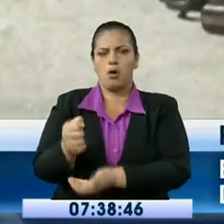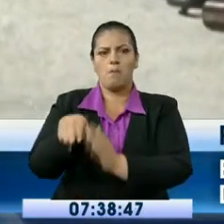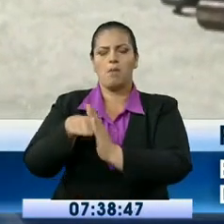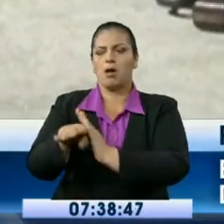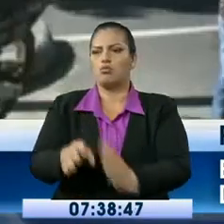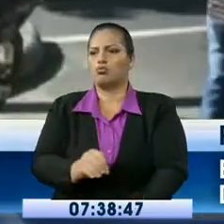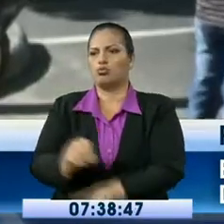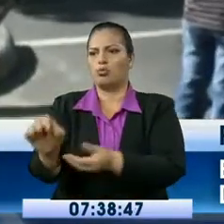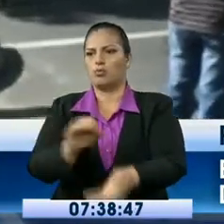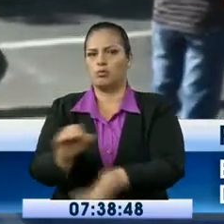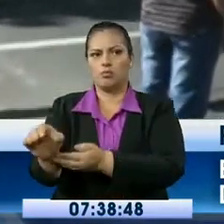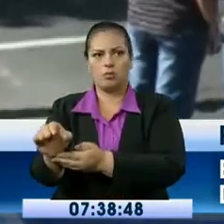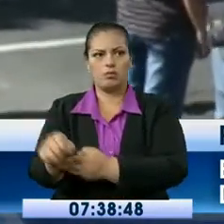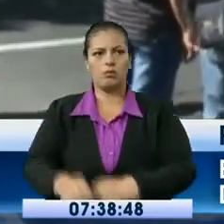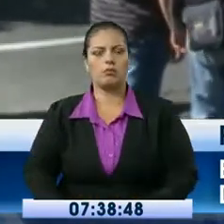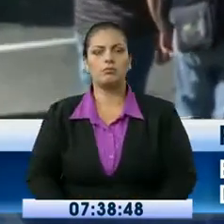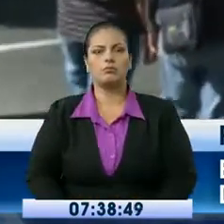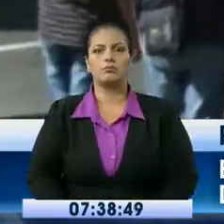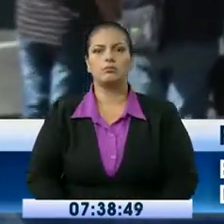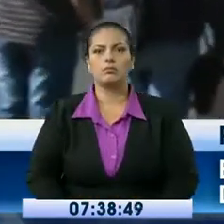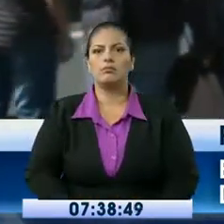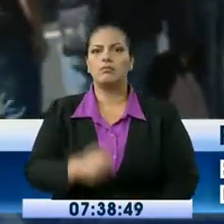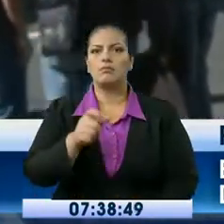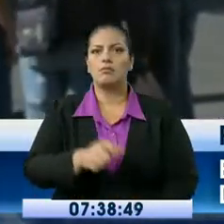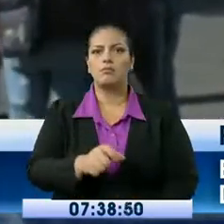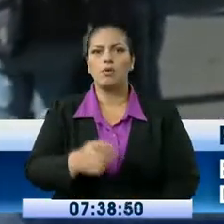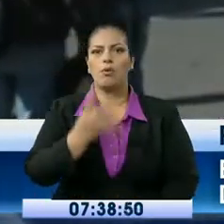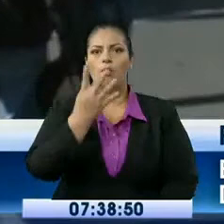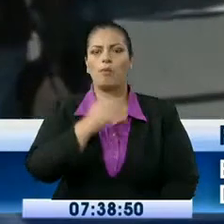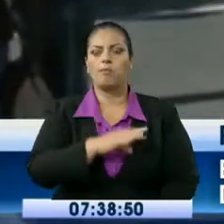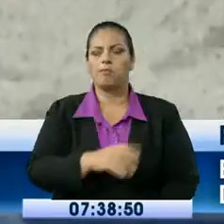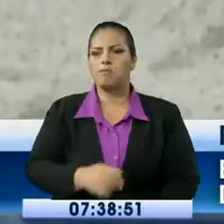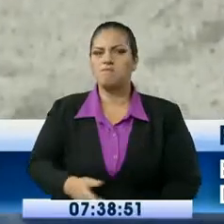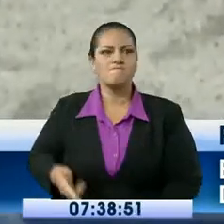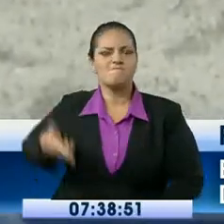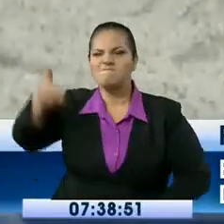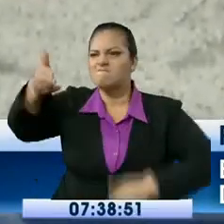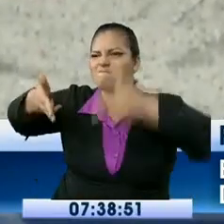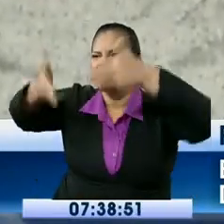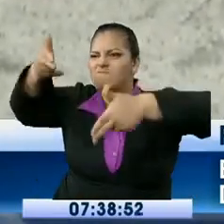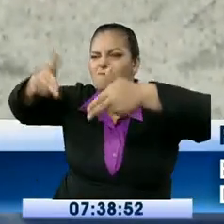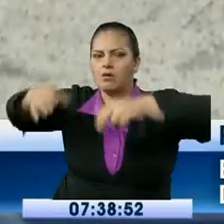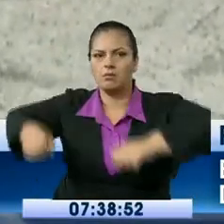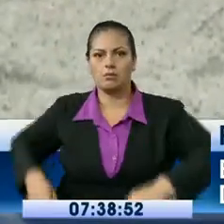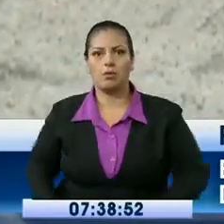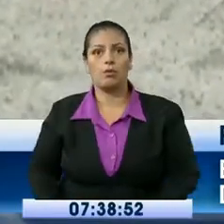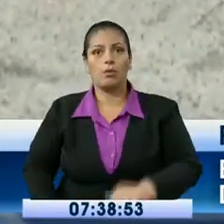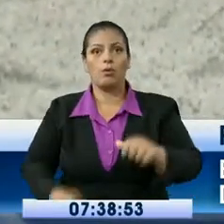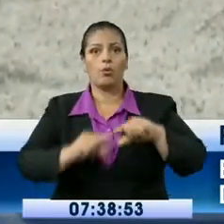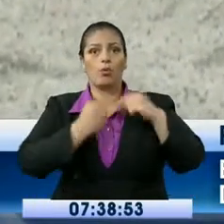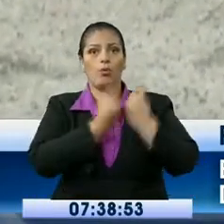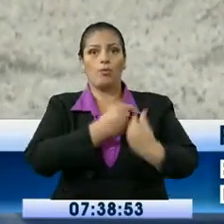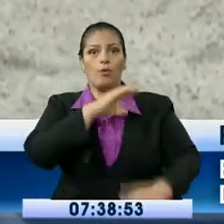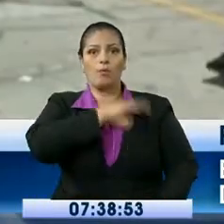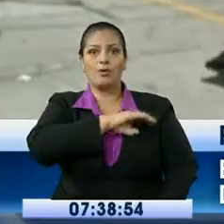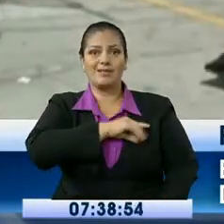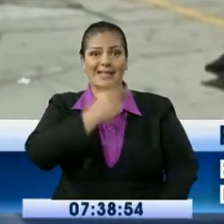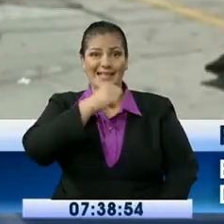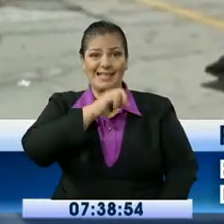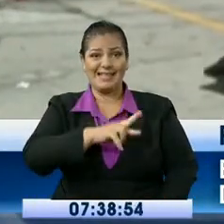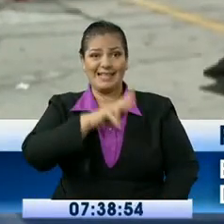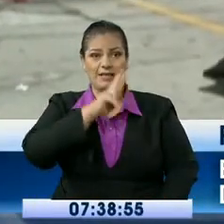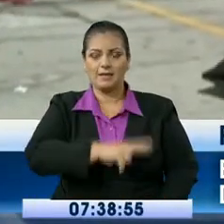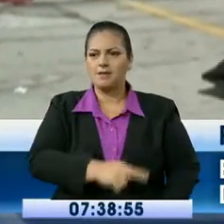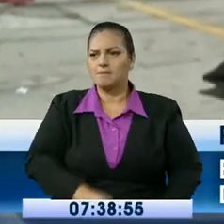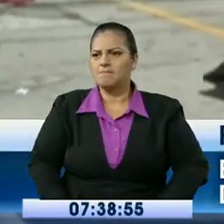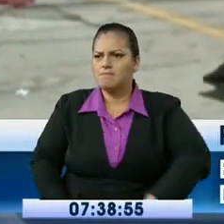agentes de la chj probar y del hit les esperaban pero no les tembló la mano uno de los sospechosos tiró del gatillo por varias ocasiones a la